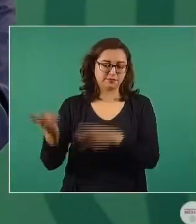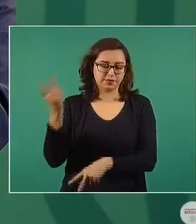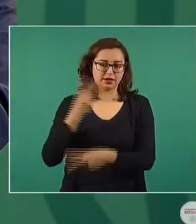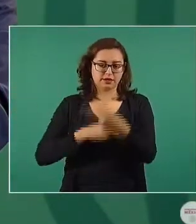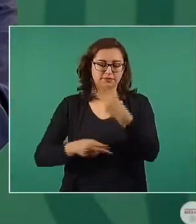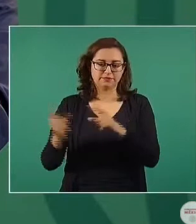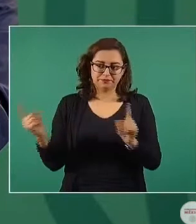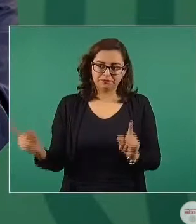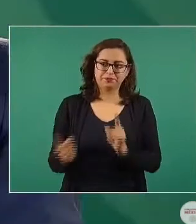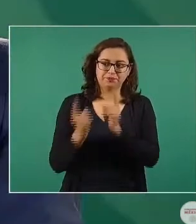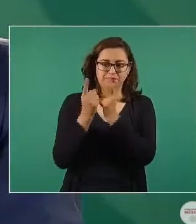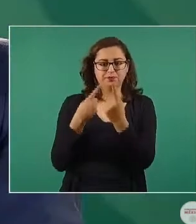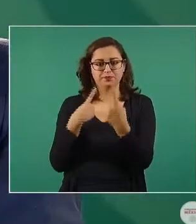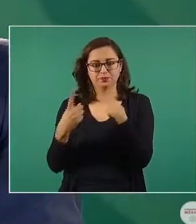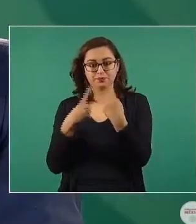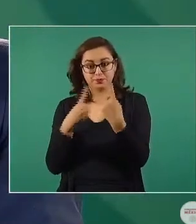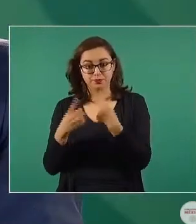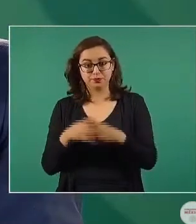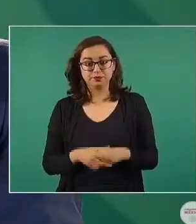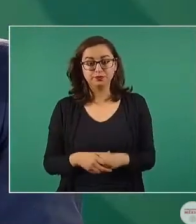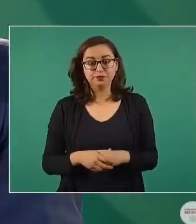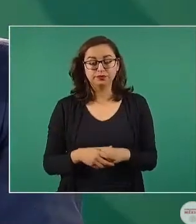este encuentro.